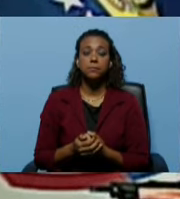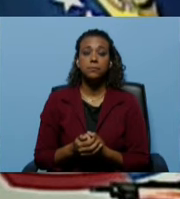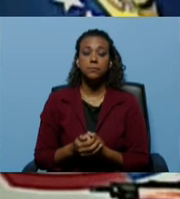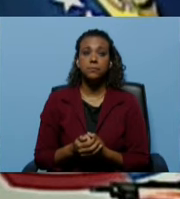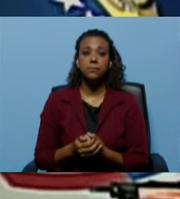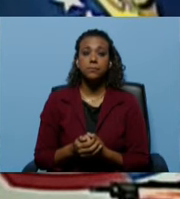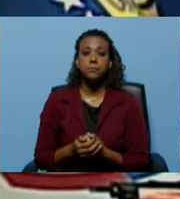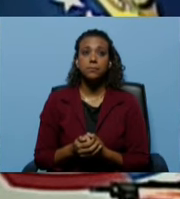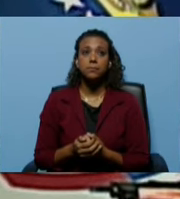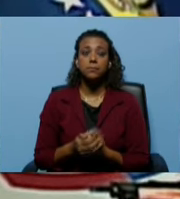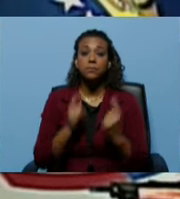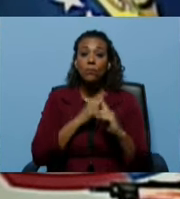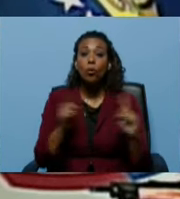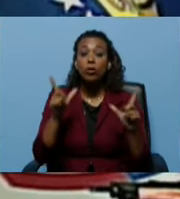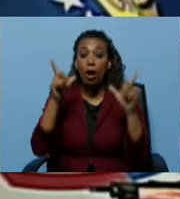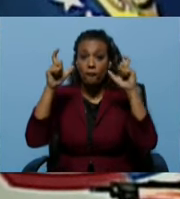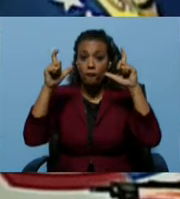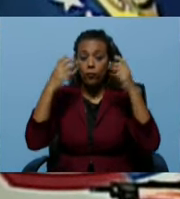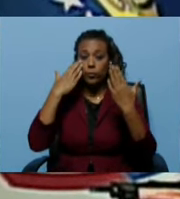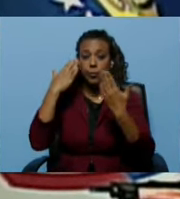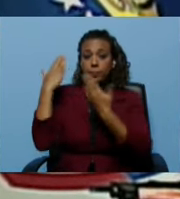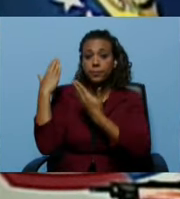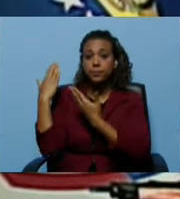Si tenemos otras, póngala.